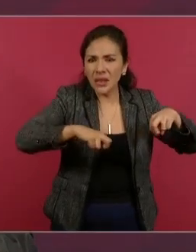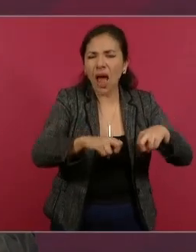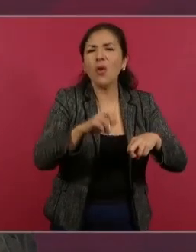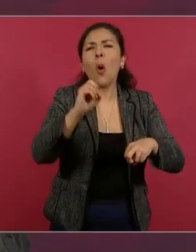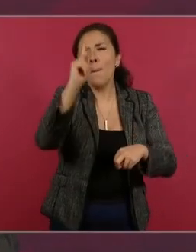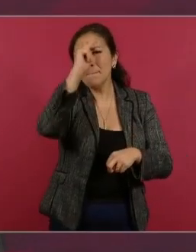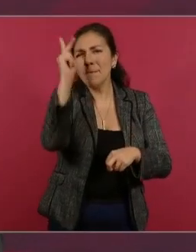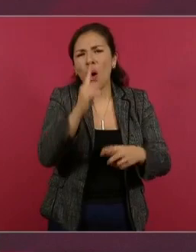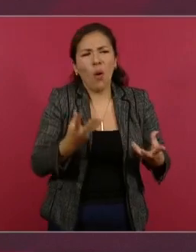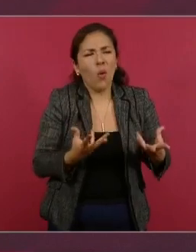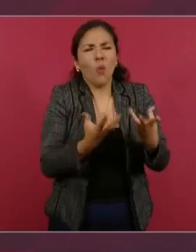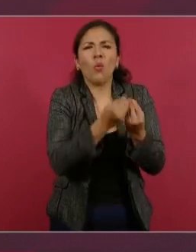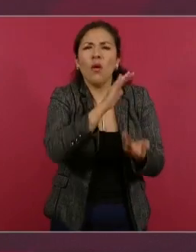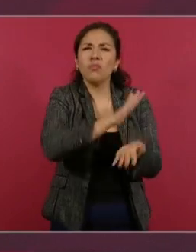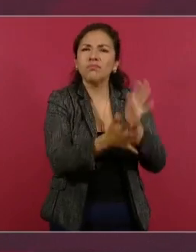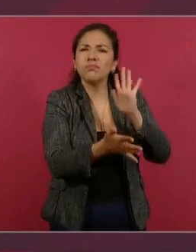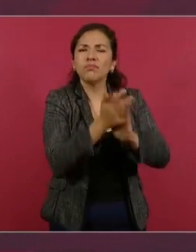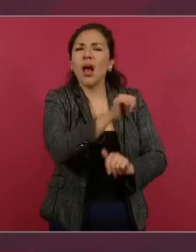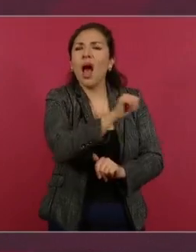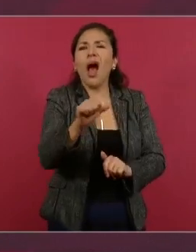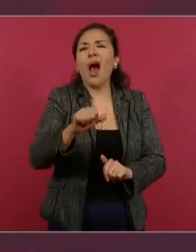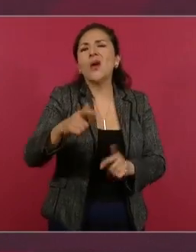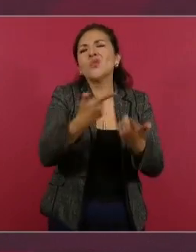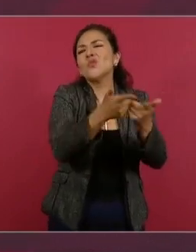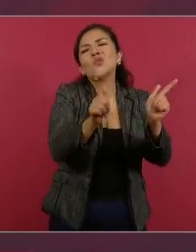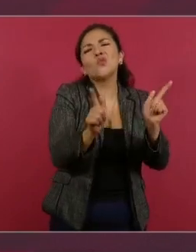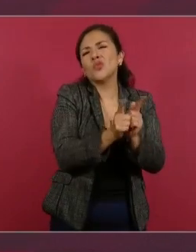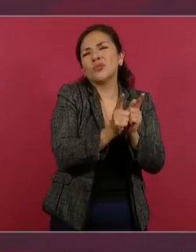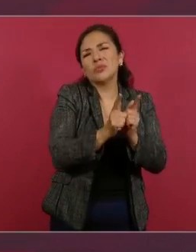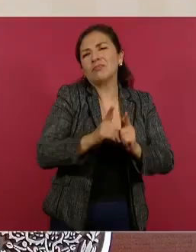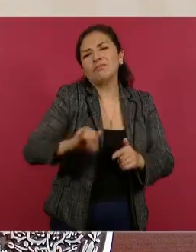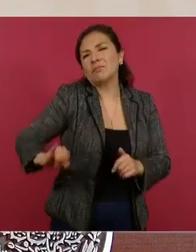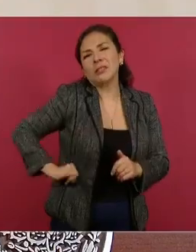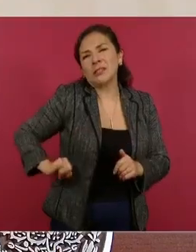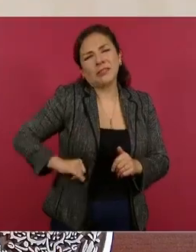vinculados a grupos de intereses creados.